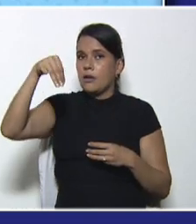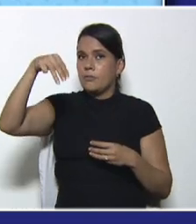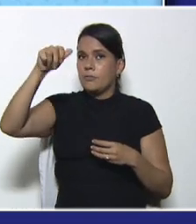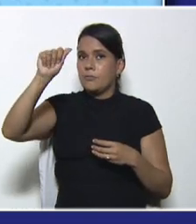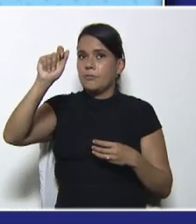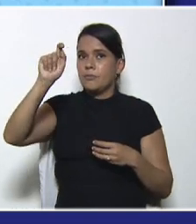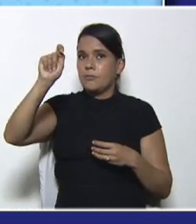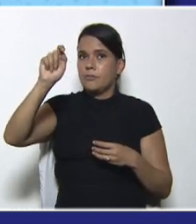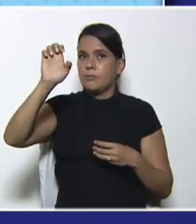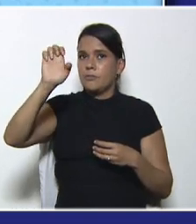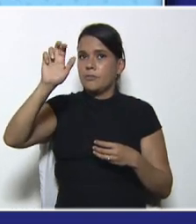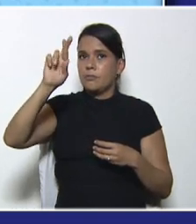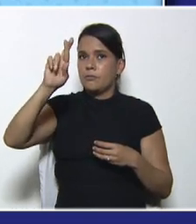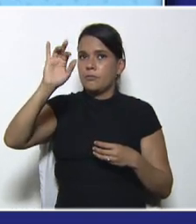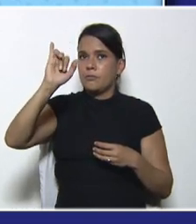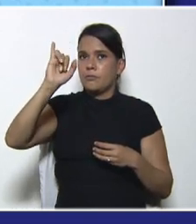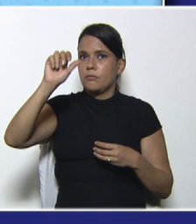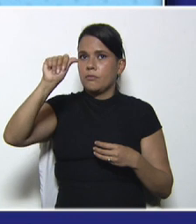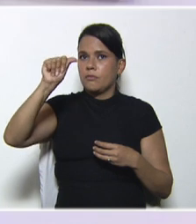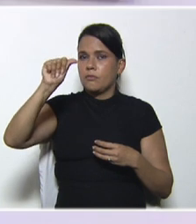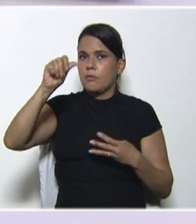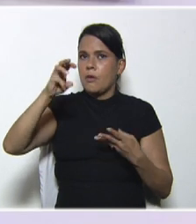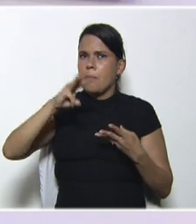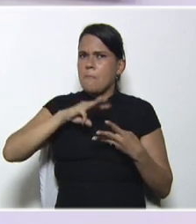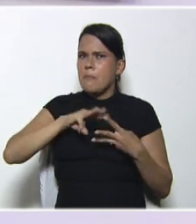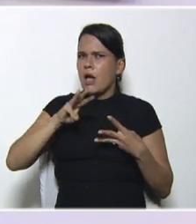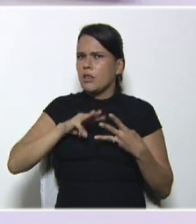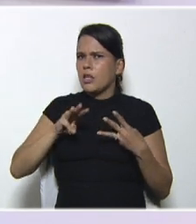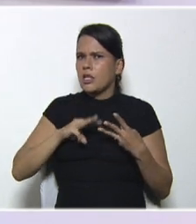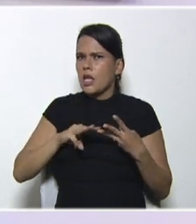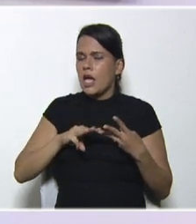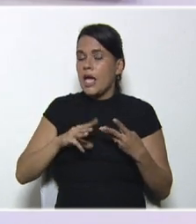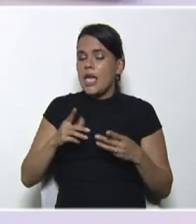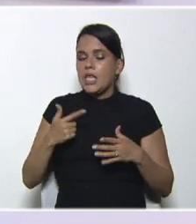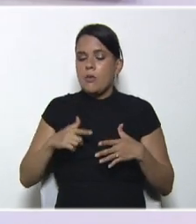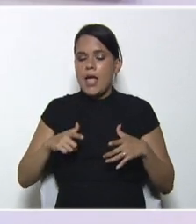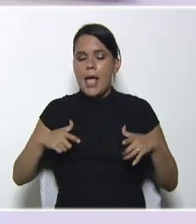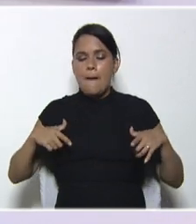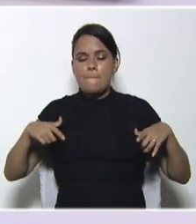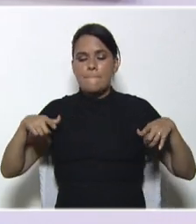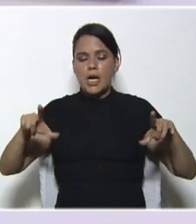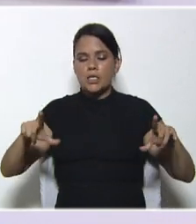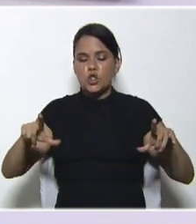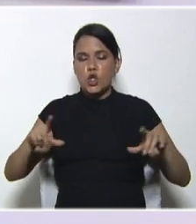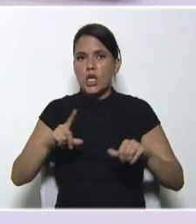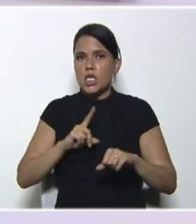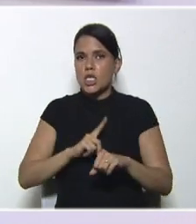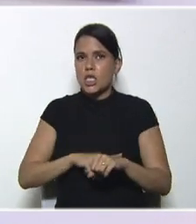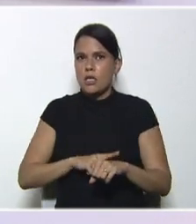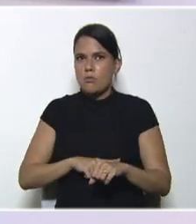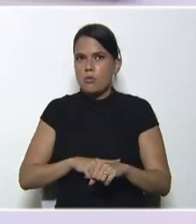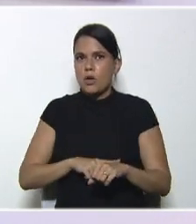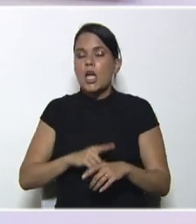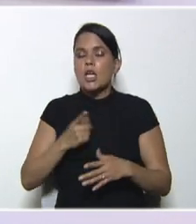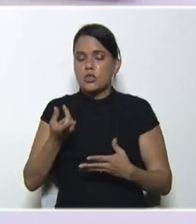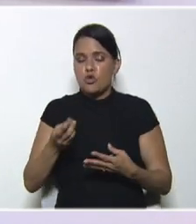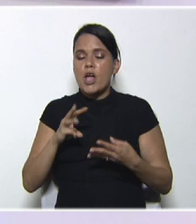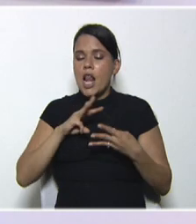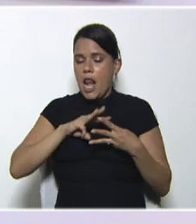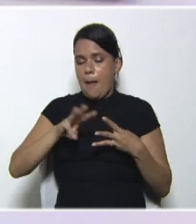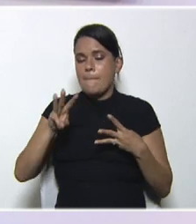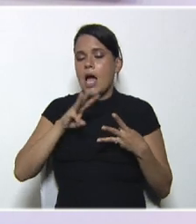momento. Muy bien, estamos ahorita en un espacio y tiempo. Eso es la